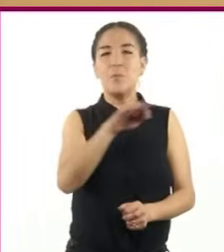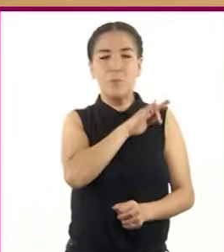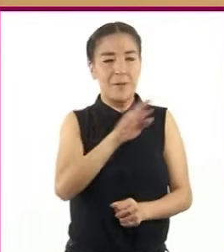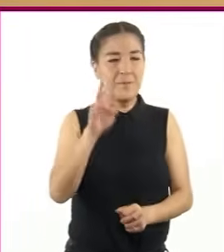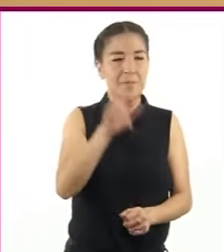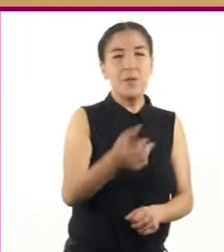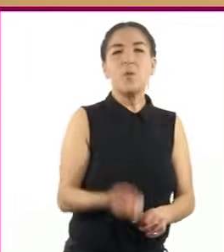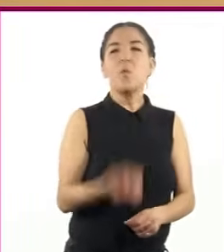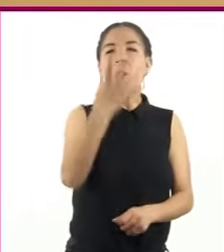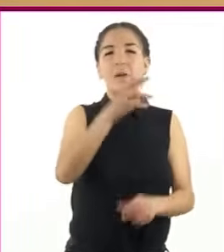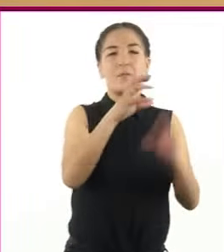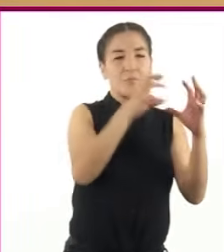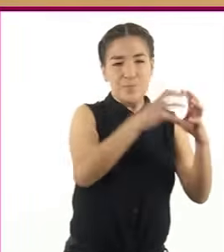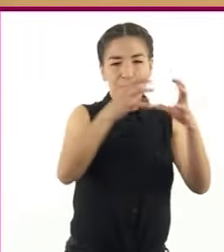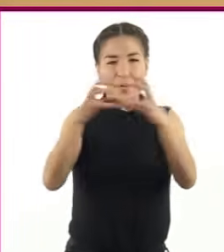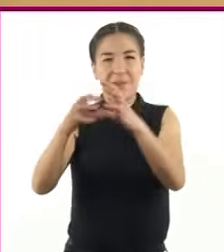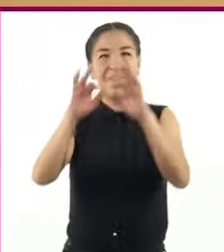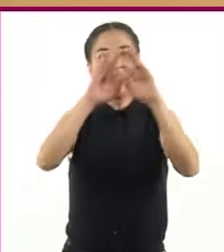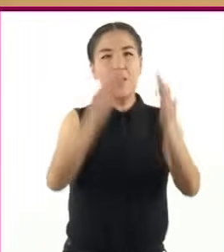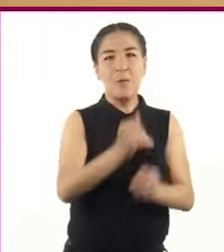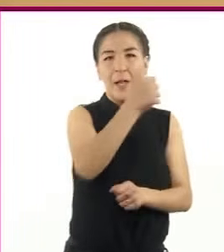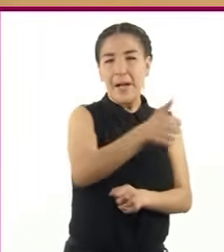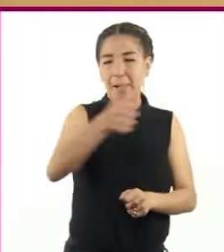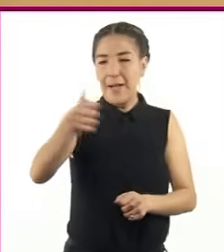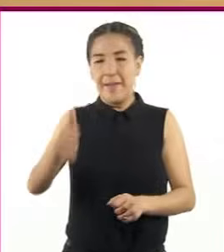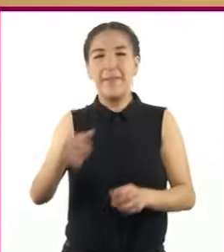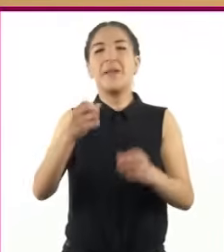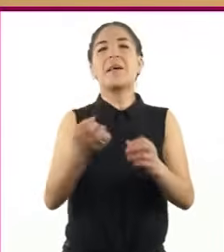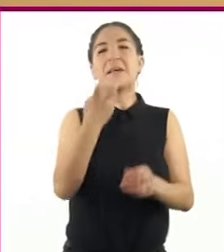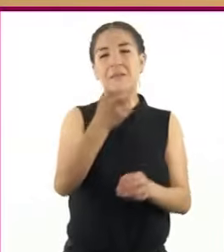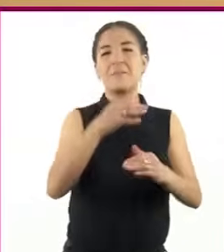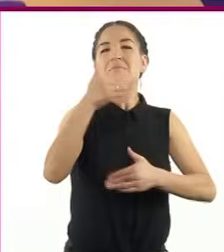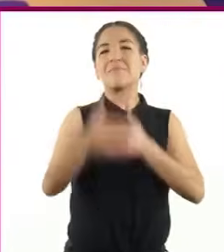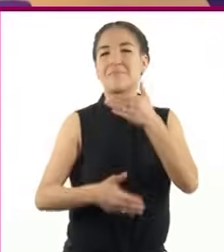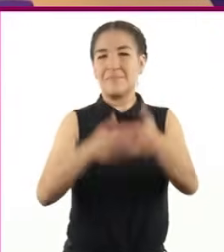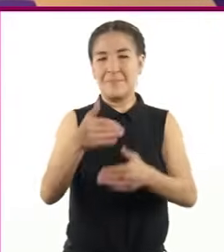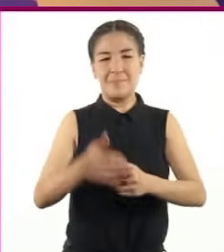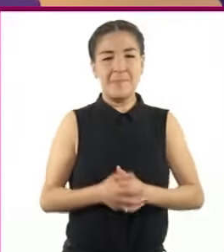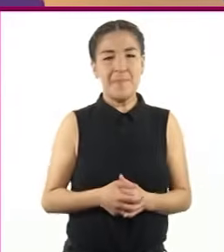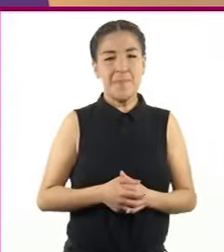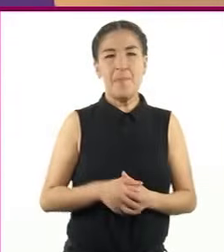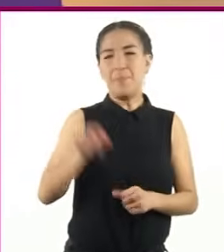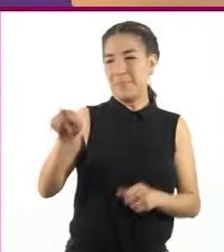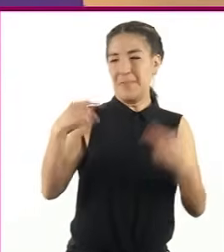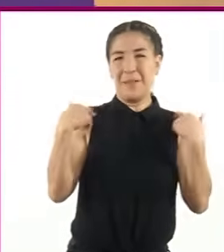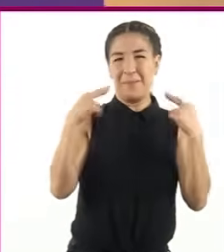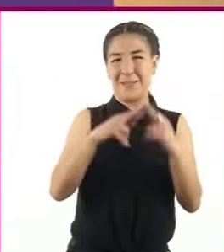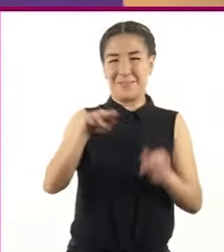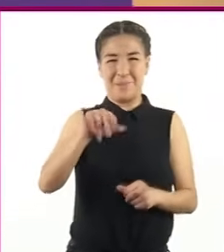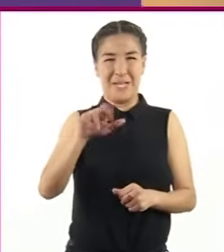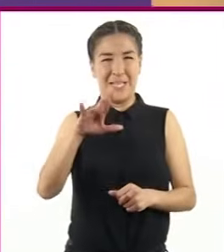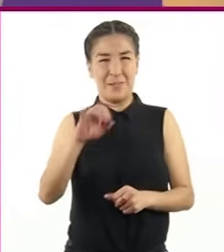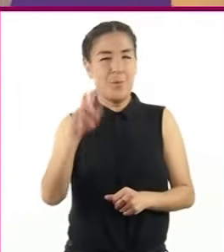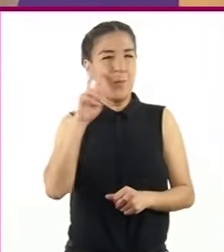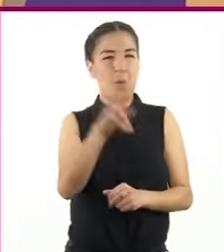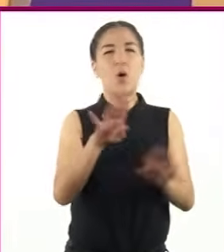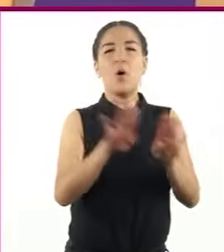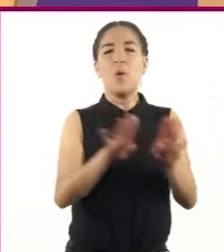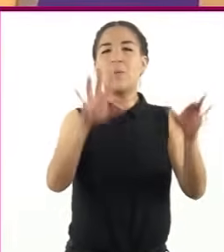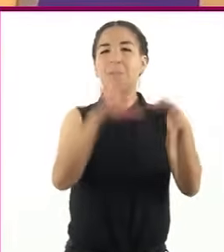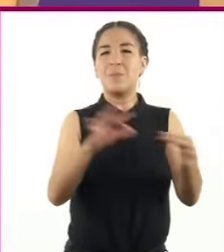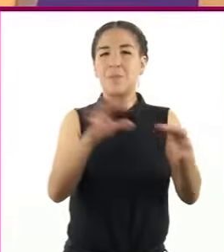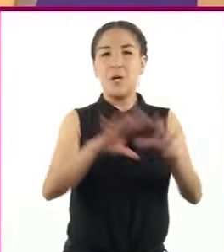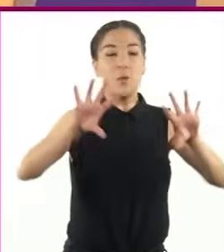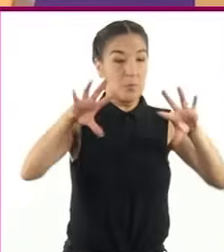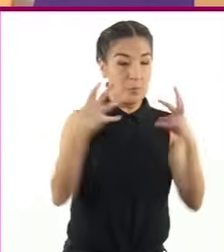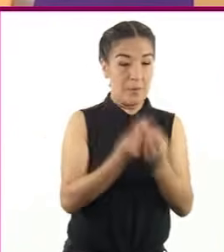número de esferas de cada figura de acuerdo con el término de la sucesión. El profesor Mario nos mostró que considerando el total de